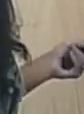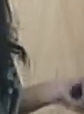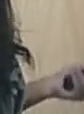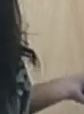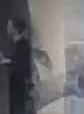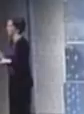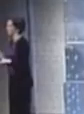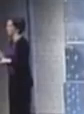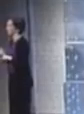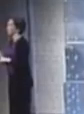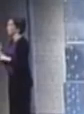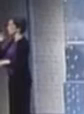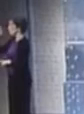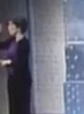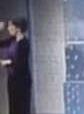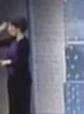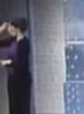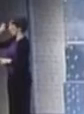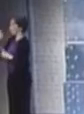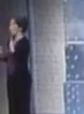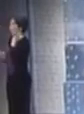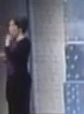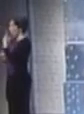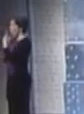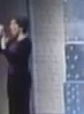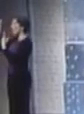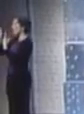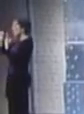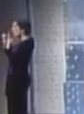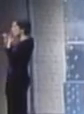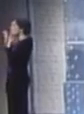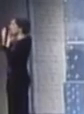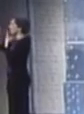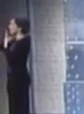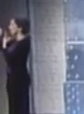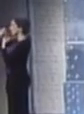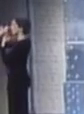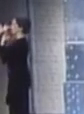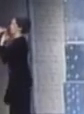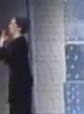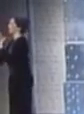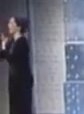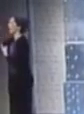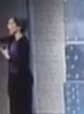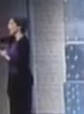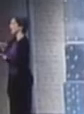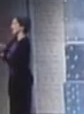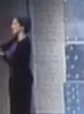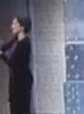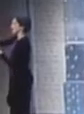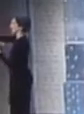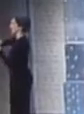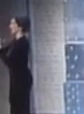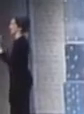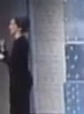El presentar el mismo concepto en múltiples versiones se convierte en este poder transmediático, que es en ese